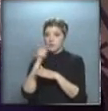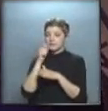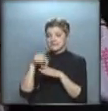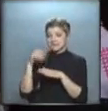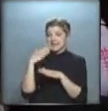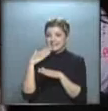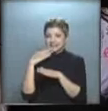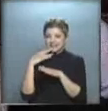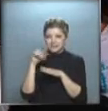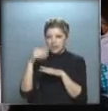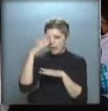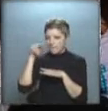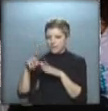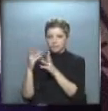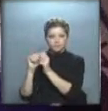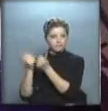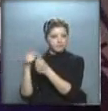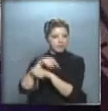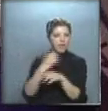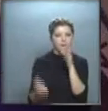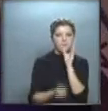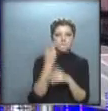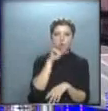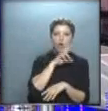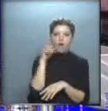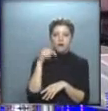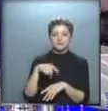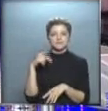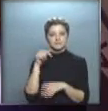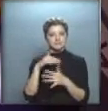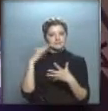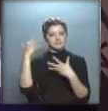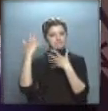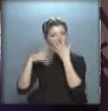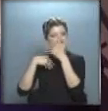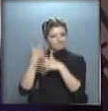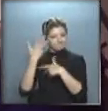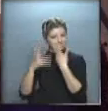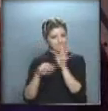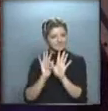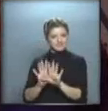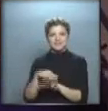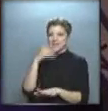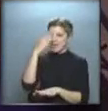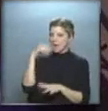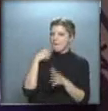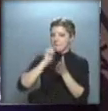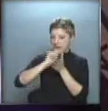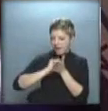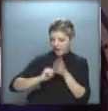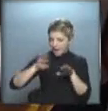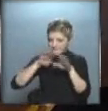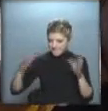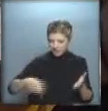mañana y sale con uno de la tarde y se pelean. Opa, ¿eso pasó hace poco? Se roban los novios entre mañana y se escriben y se insultan por la